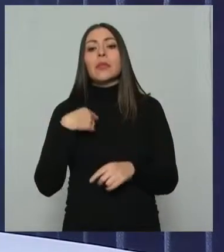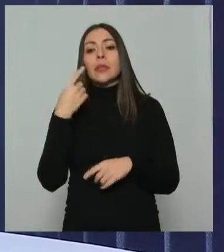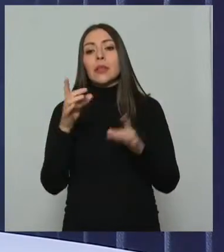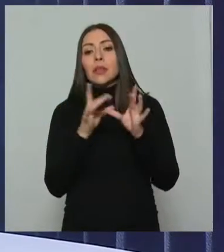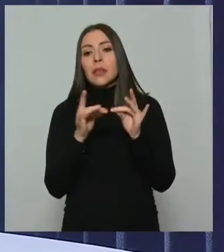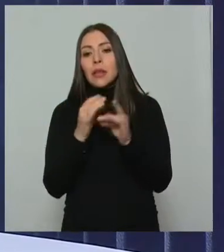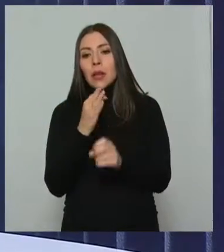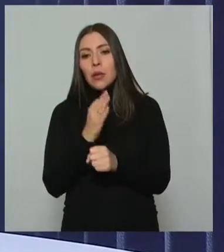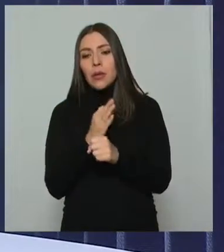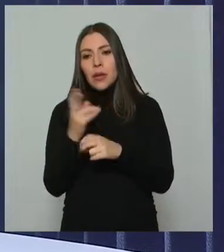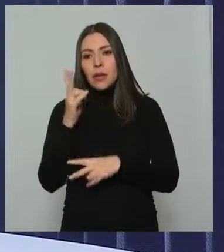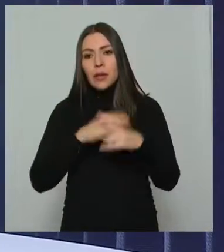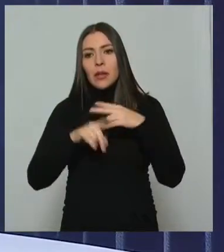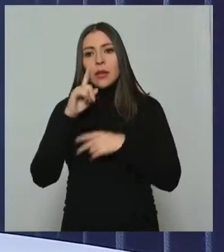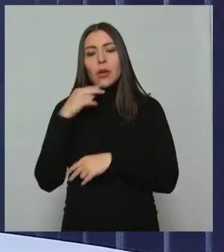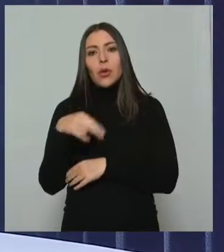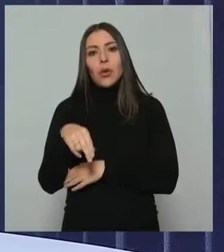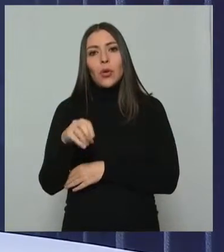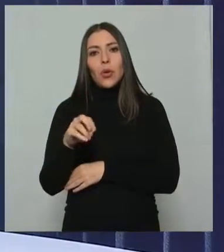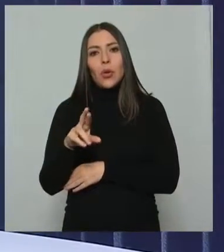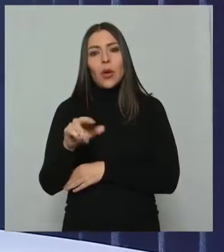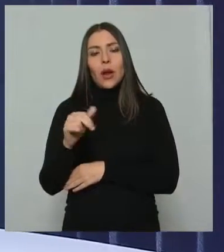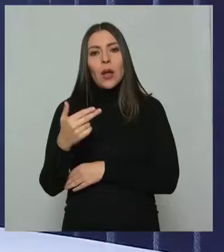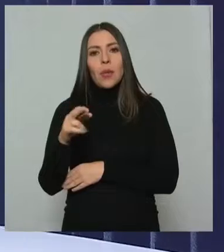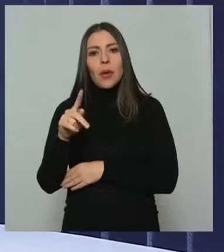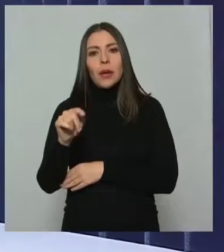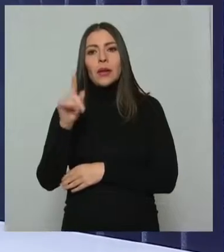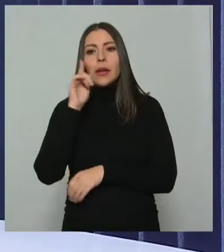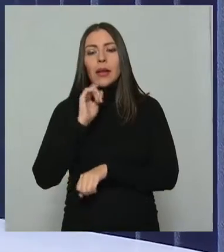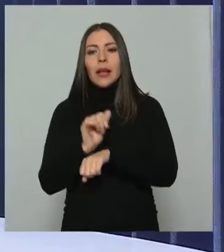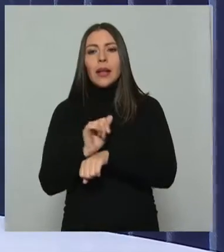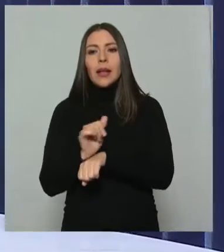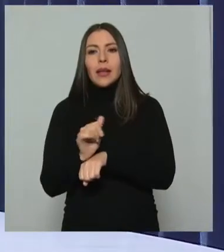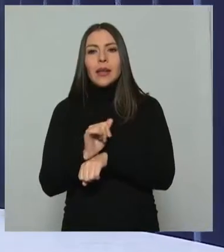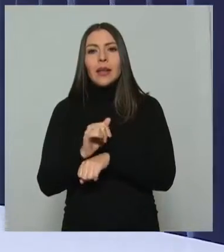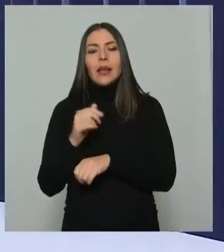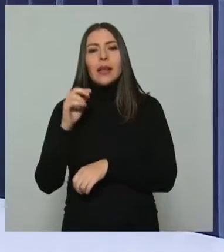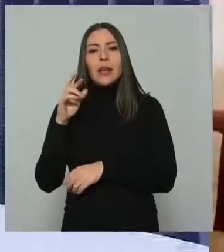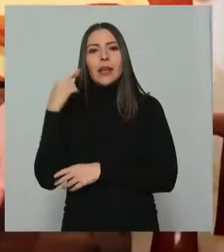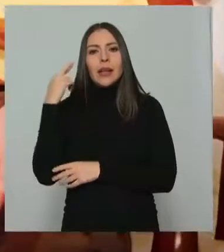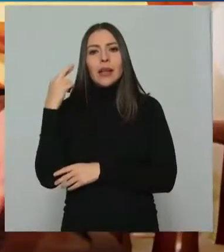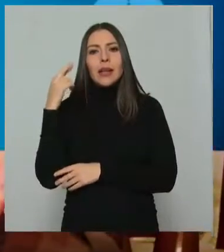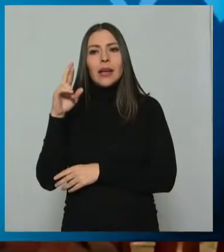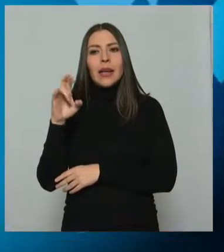está en nuestros estudios Nora Huerta, actriz de Las Reinas Chulas. Ya volvemos.